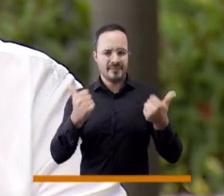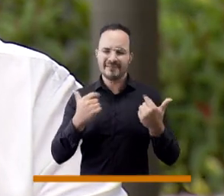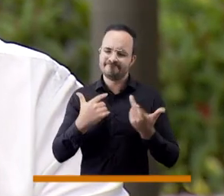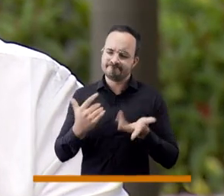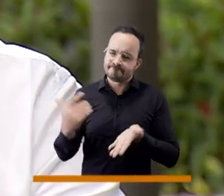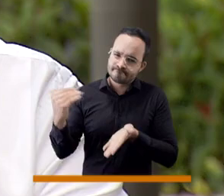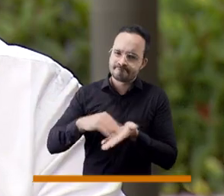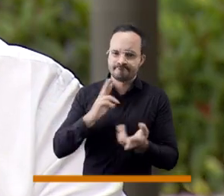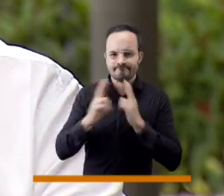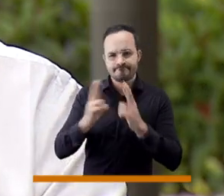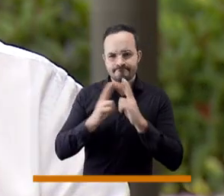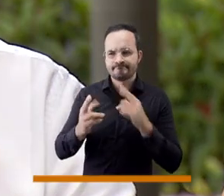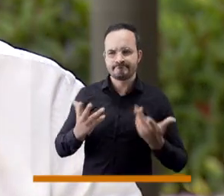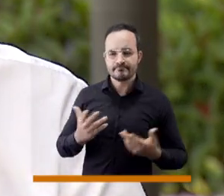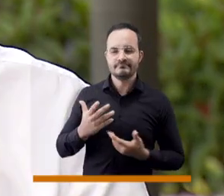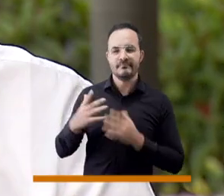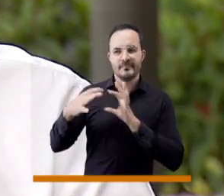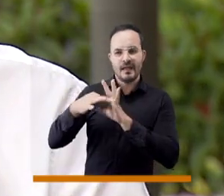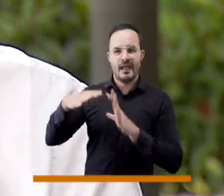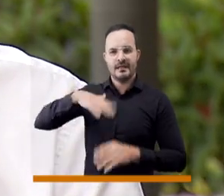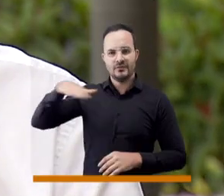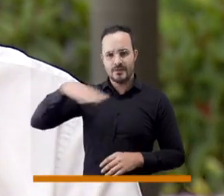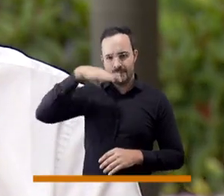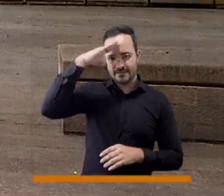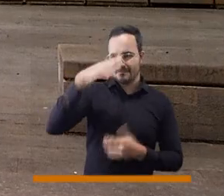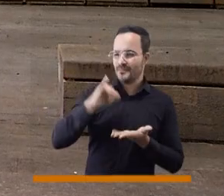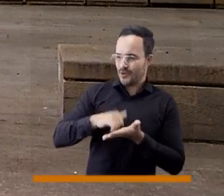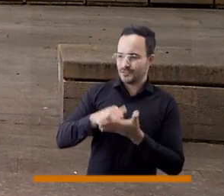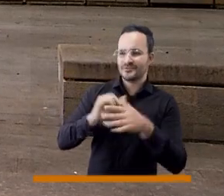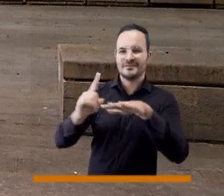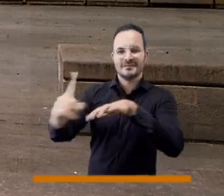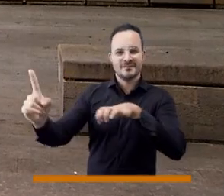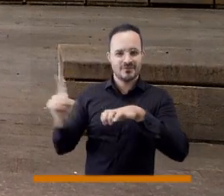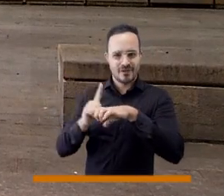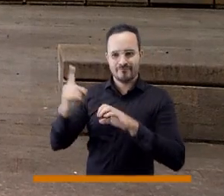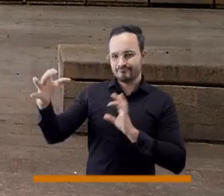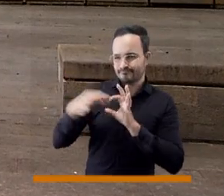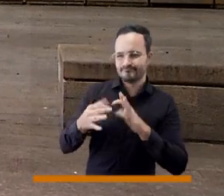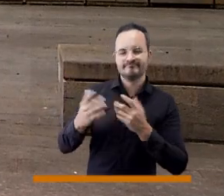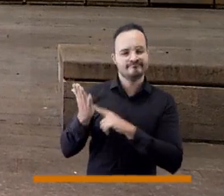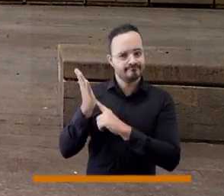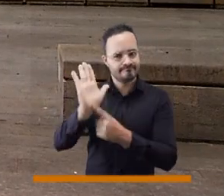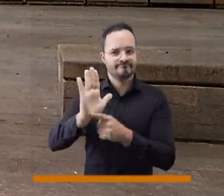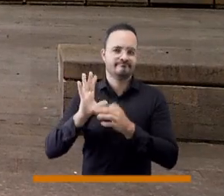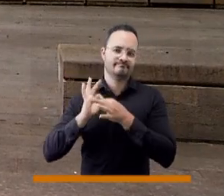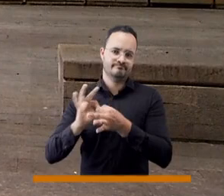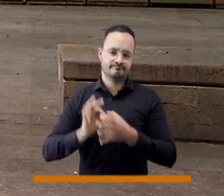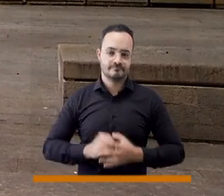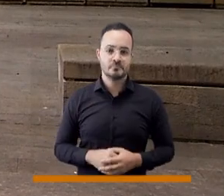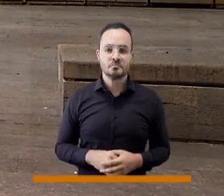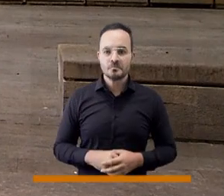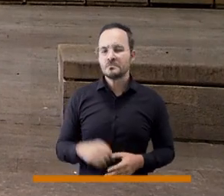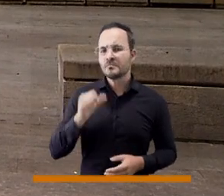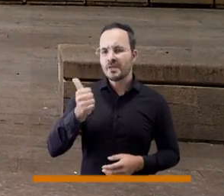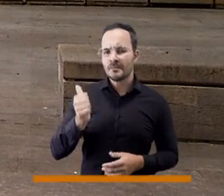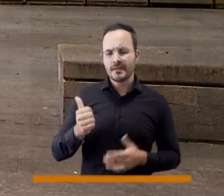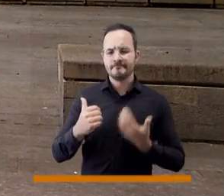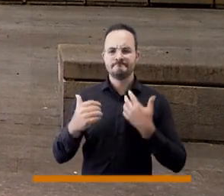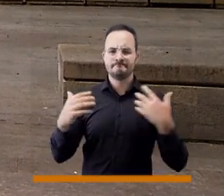esa relación entre Antioquia y Medellín y por eso quería que viniera Luis Gabriel Gómez, diputado de Antioquia. Sobre esa